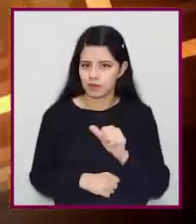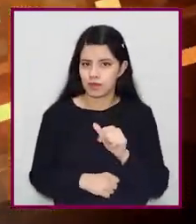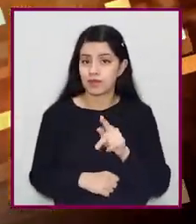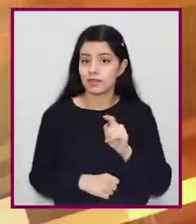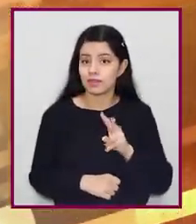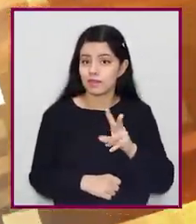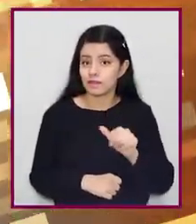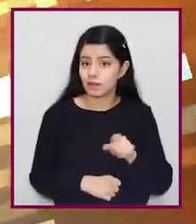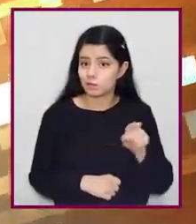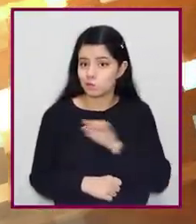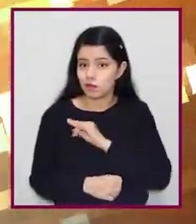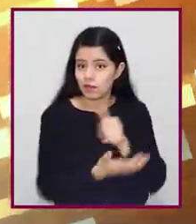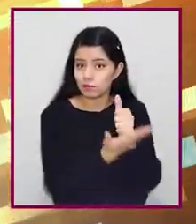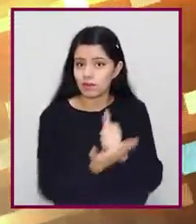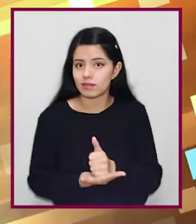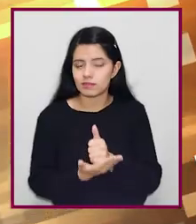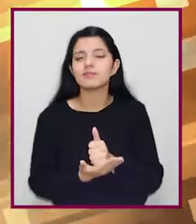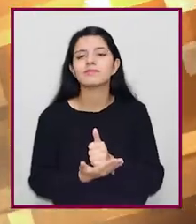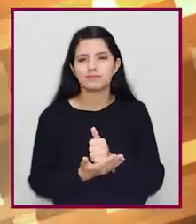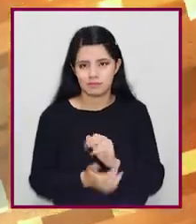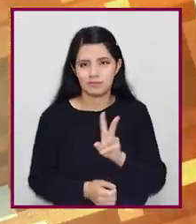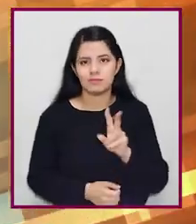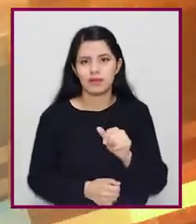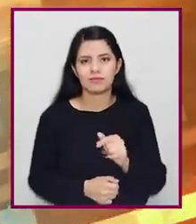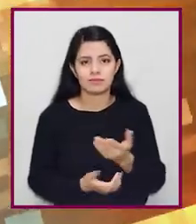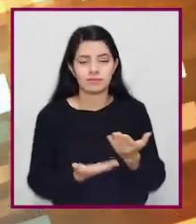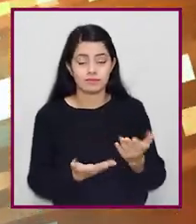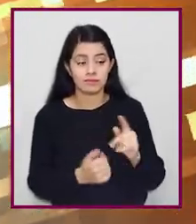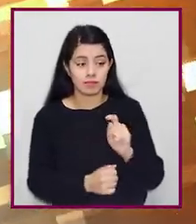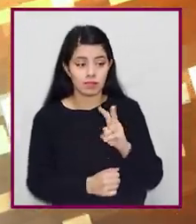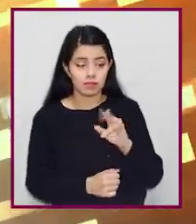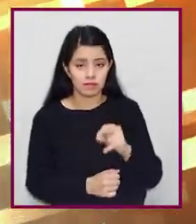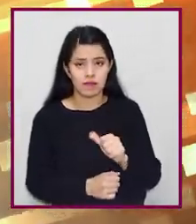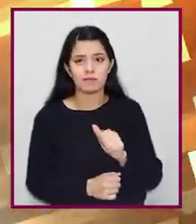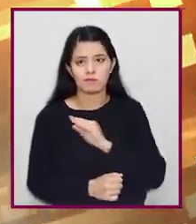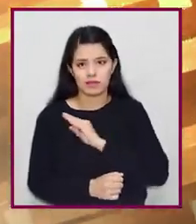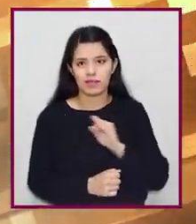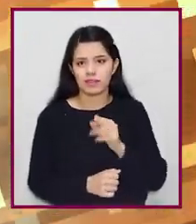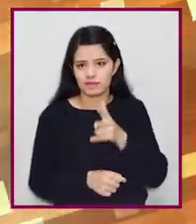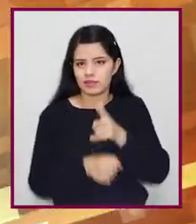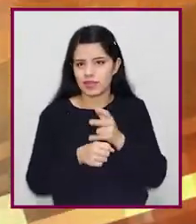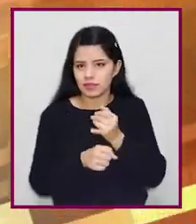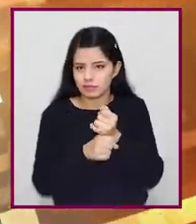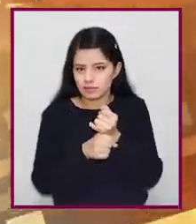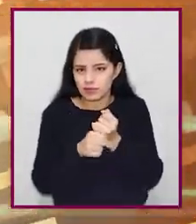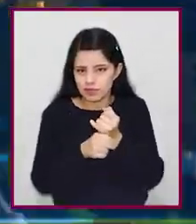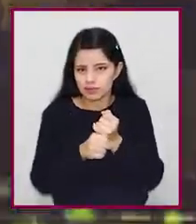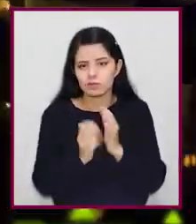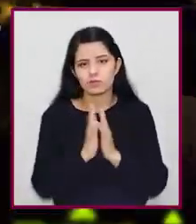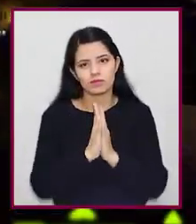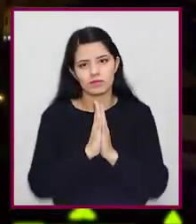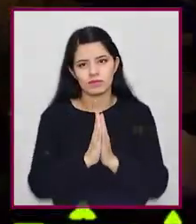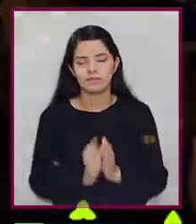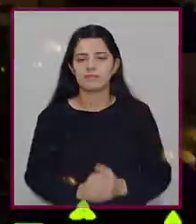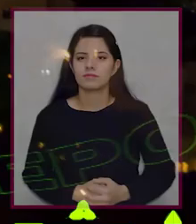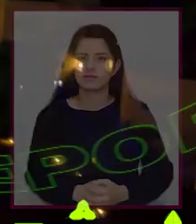nos ayude? ¡Buena idea! Tiva, vamos a la sección de reportaje. Por fin.